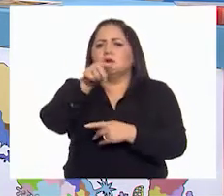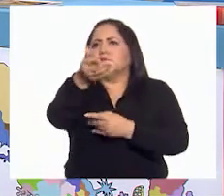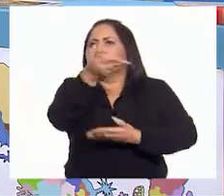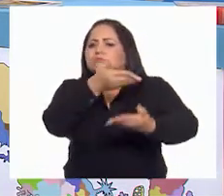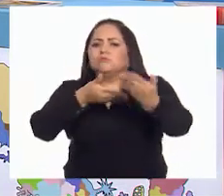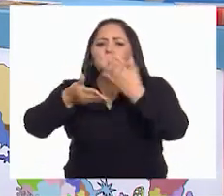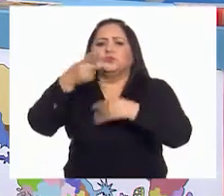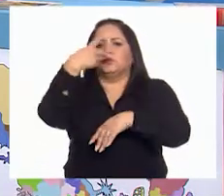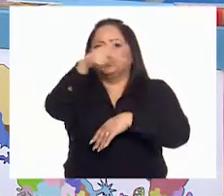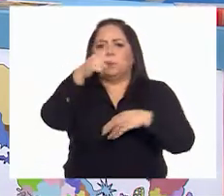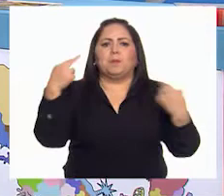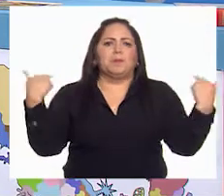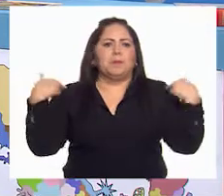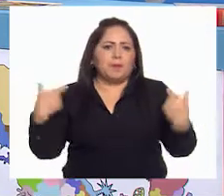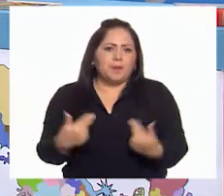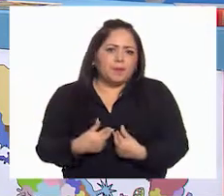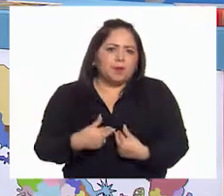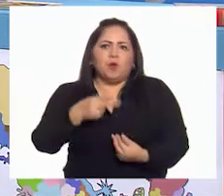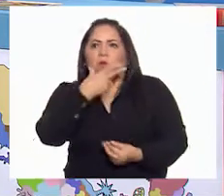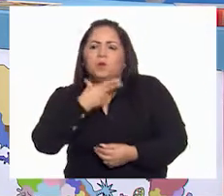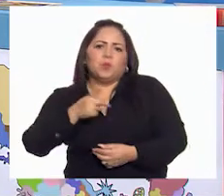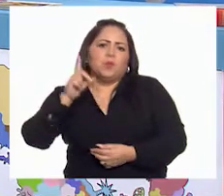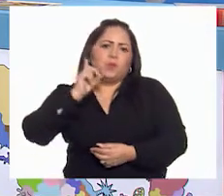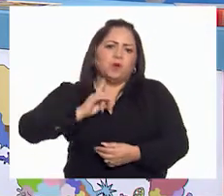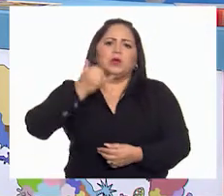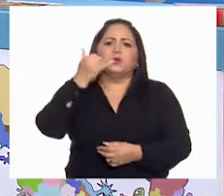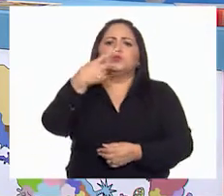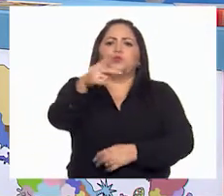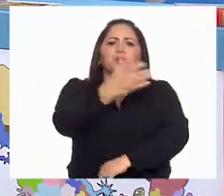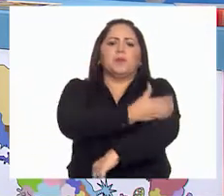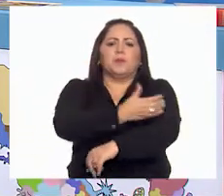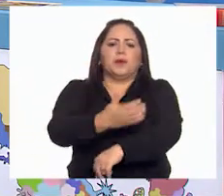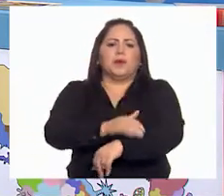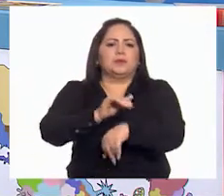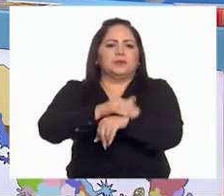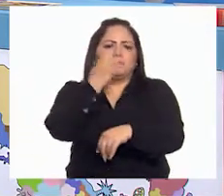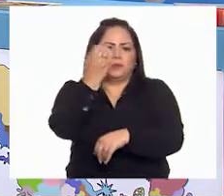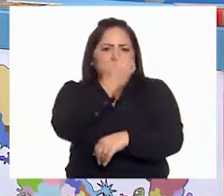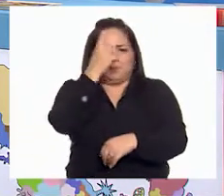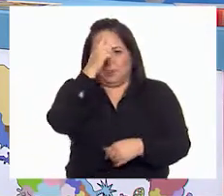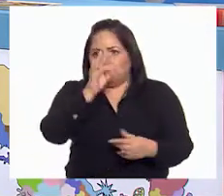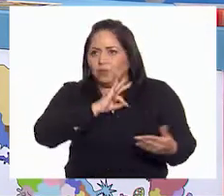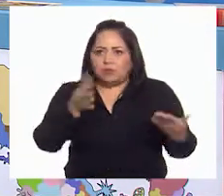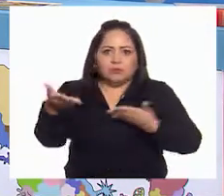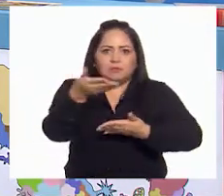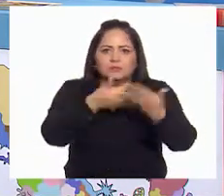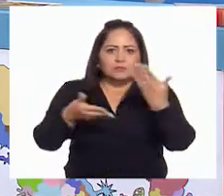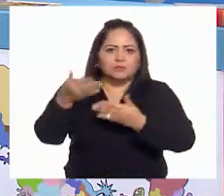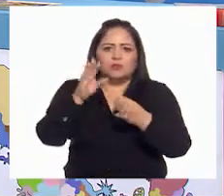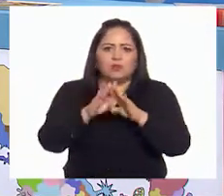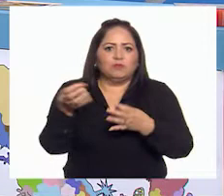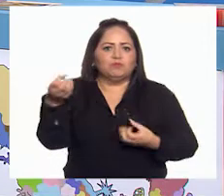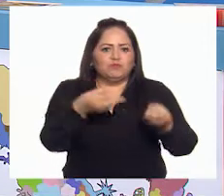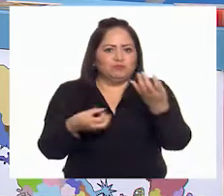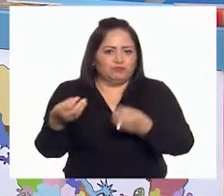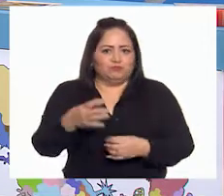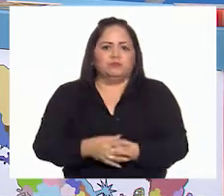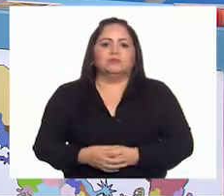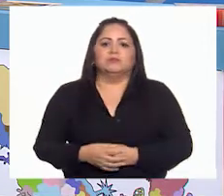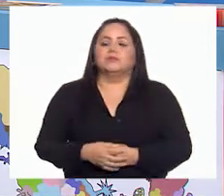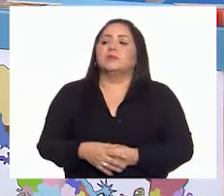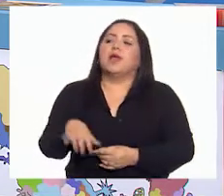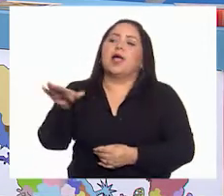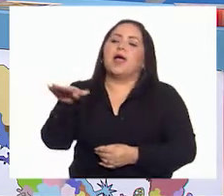si es posible con su profesor o profesora y sus compañeros y compañeras para recibir retroalimentación. A